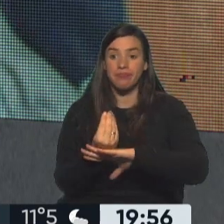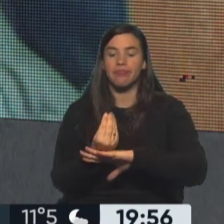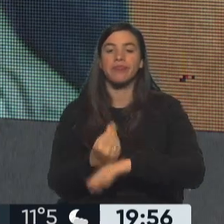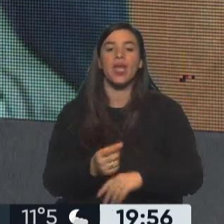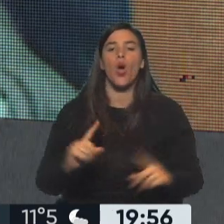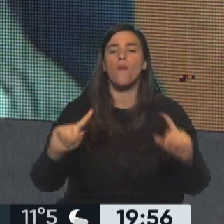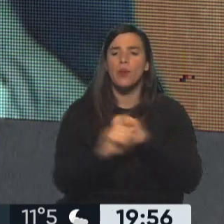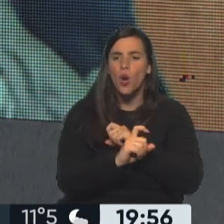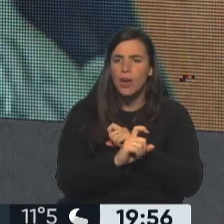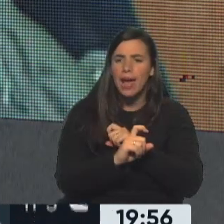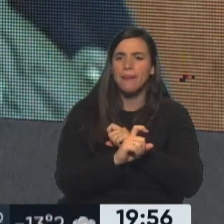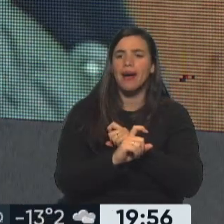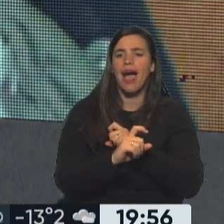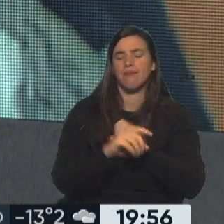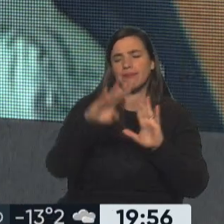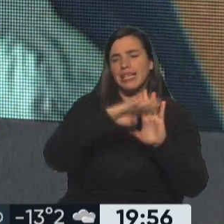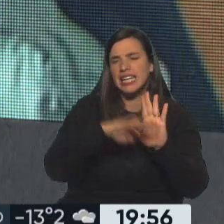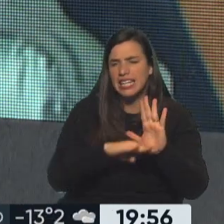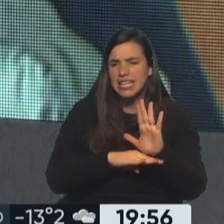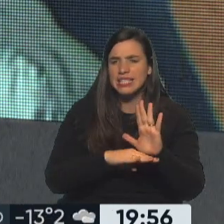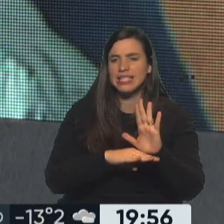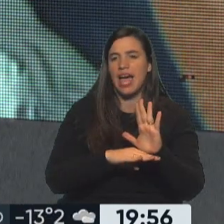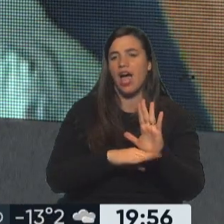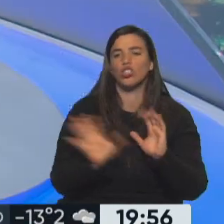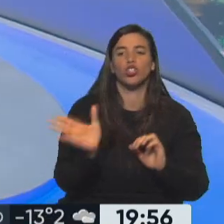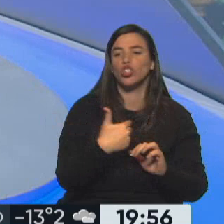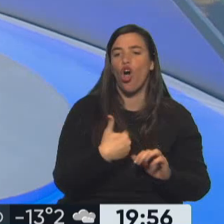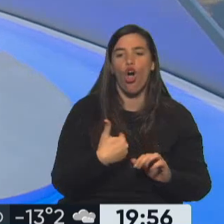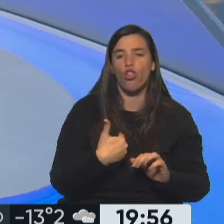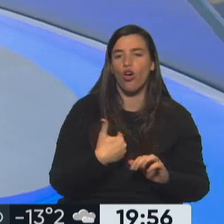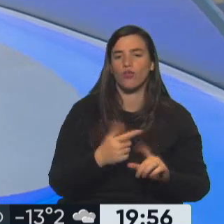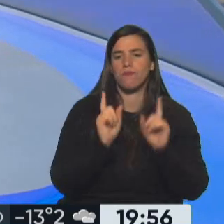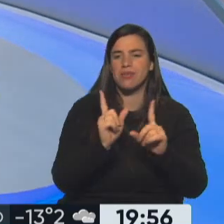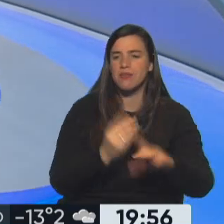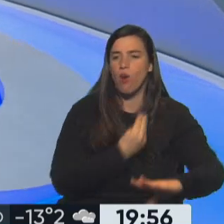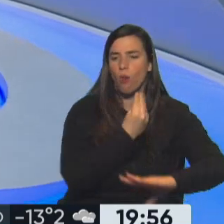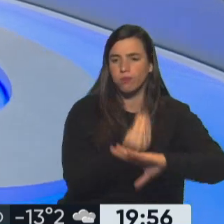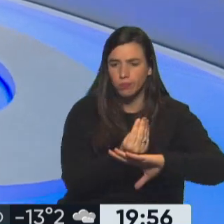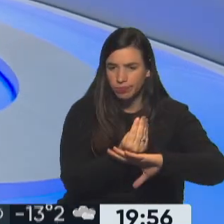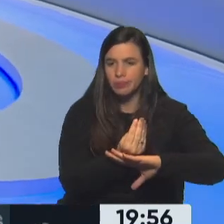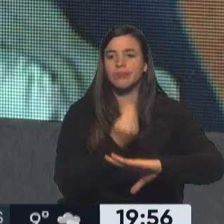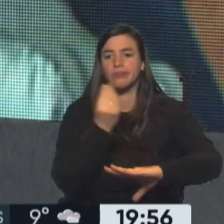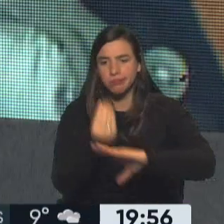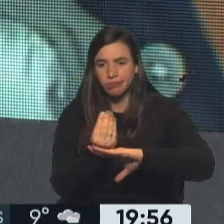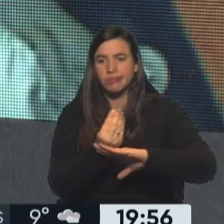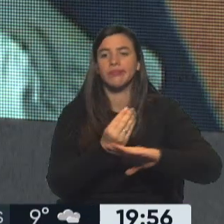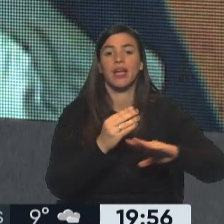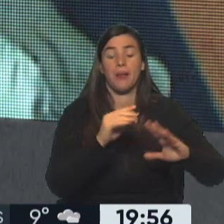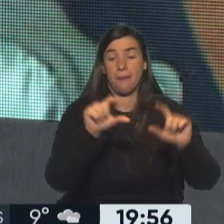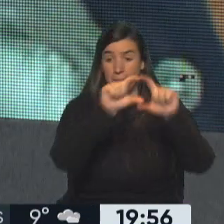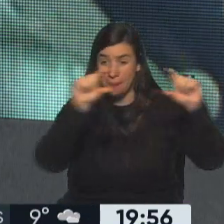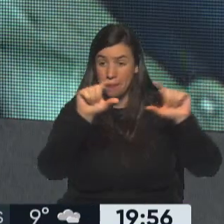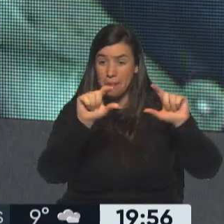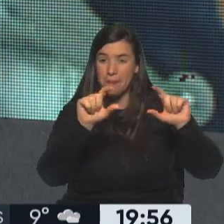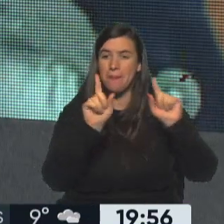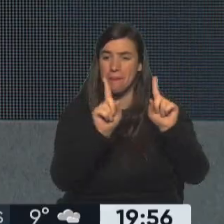lista de unidad. Esta famosa B de, bueno, van todos con un mismo candidato, con los mismos candidatos abajo y arriba disputan,